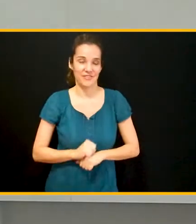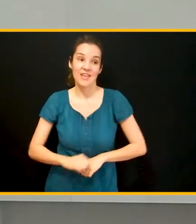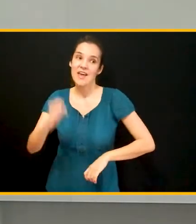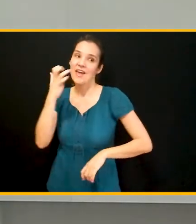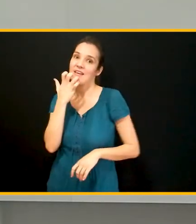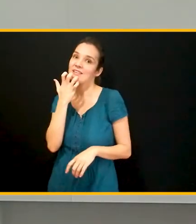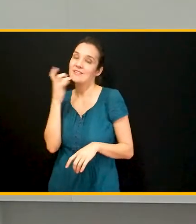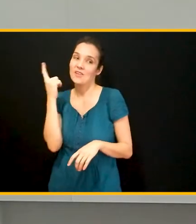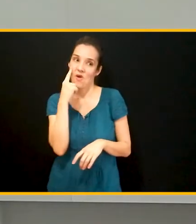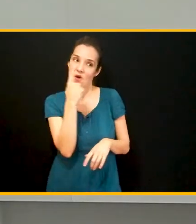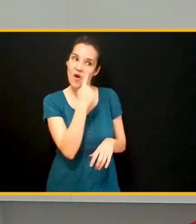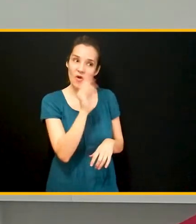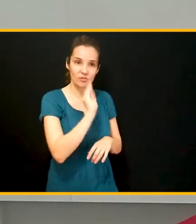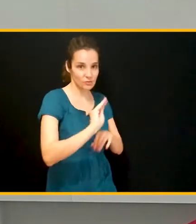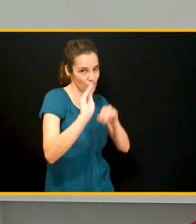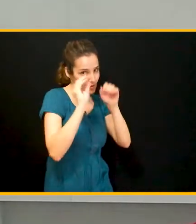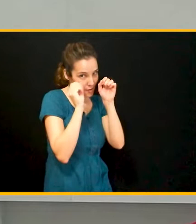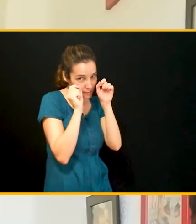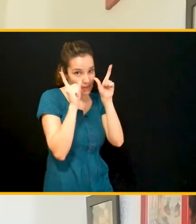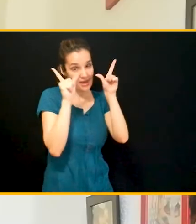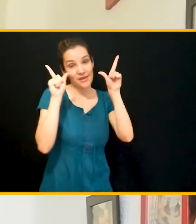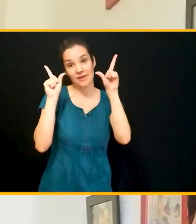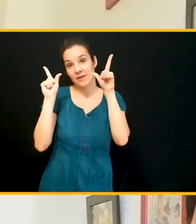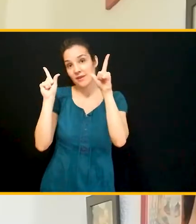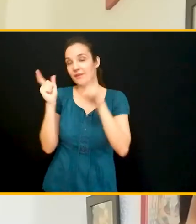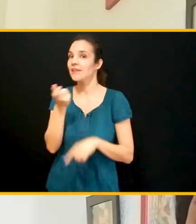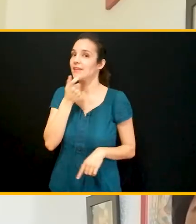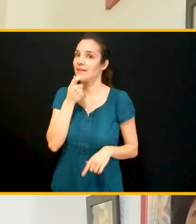your eyes are open,